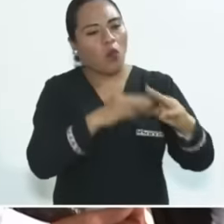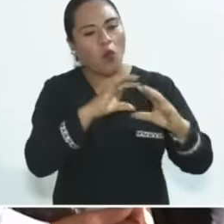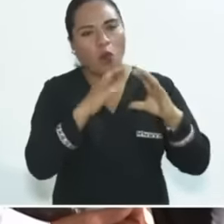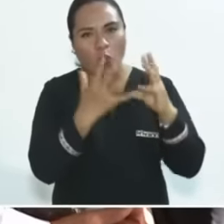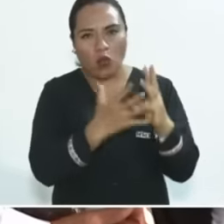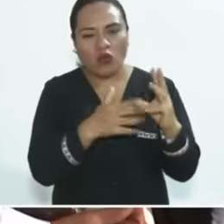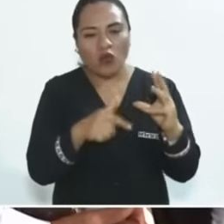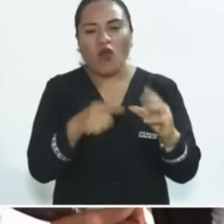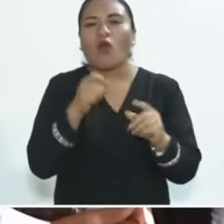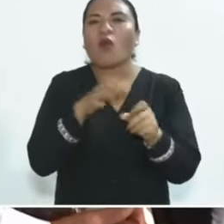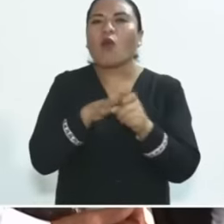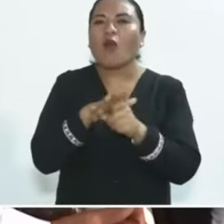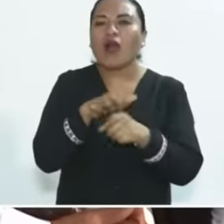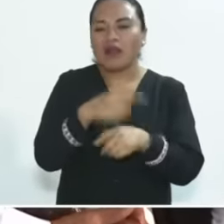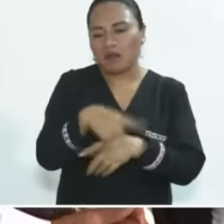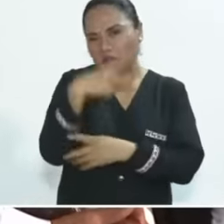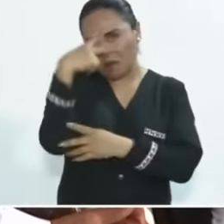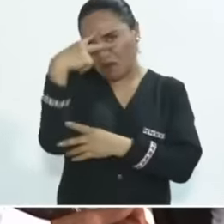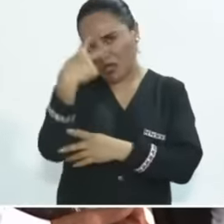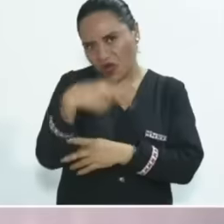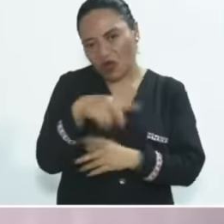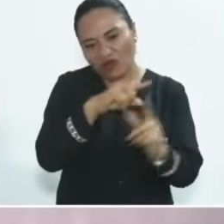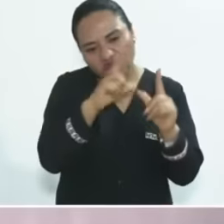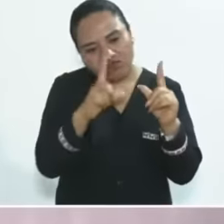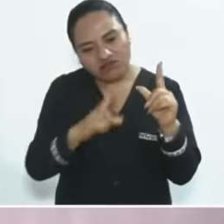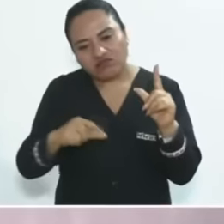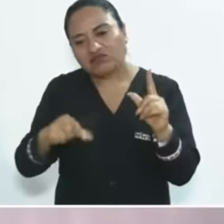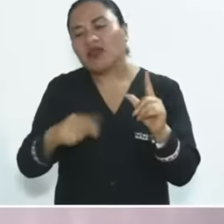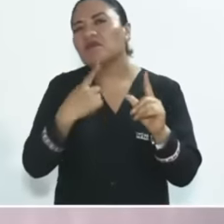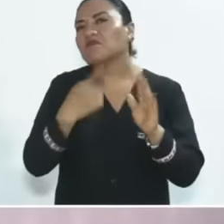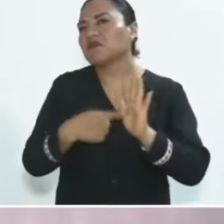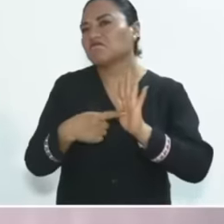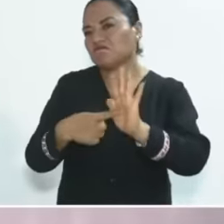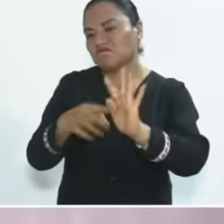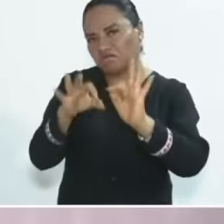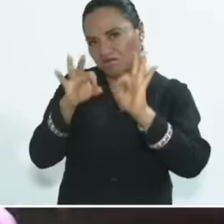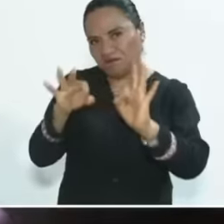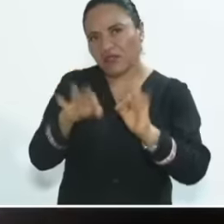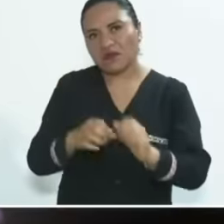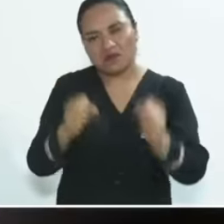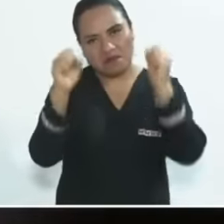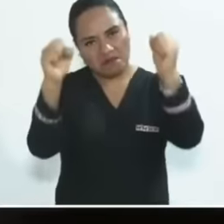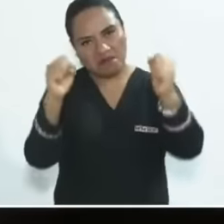nombre de nuestro querido México. ¡Que viva Coatlán!